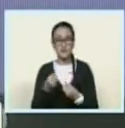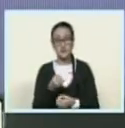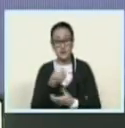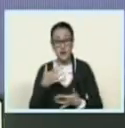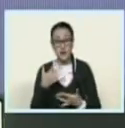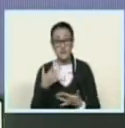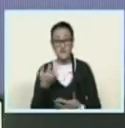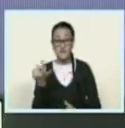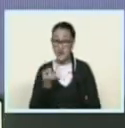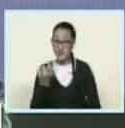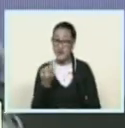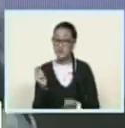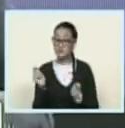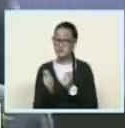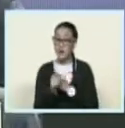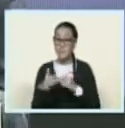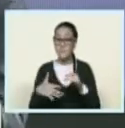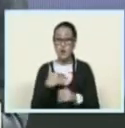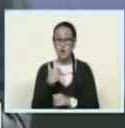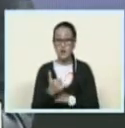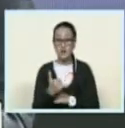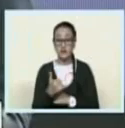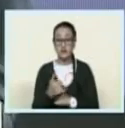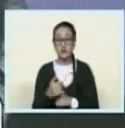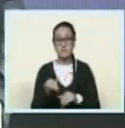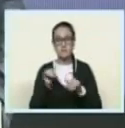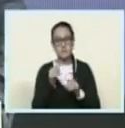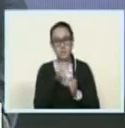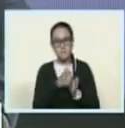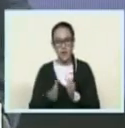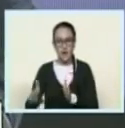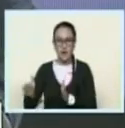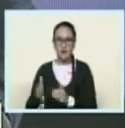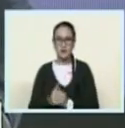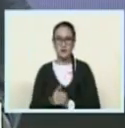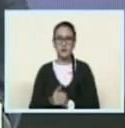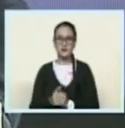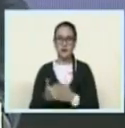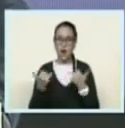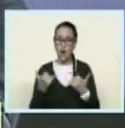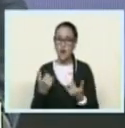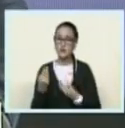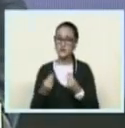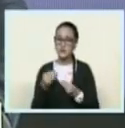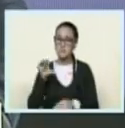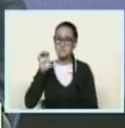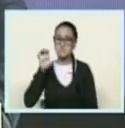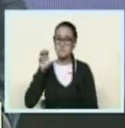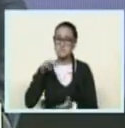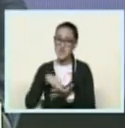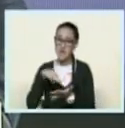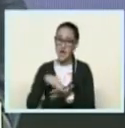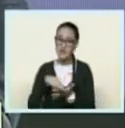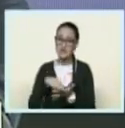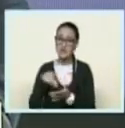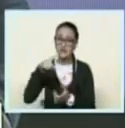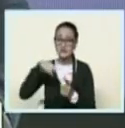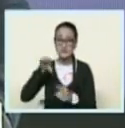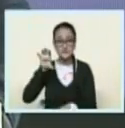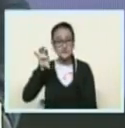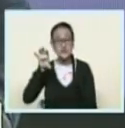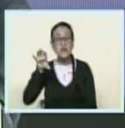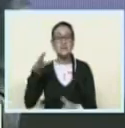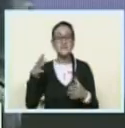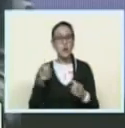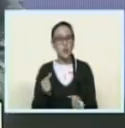ese proyecto, hacer realidad ese plan. Ahora nos toca construir en Miranda un Estado seguro para que